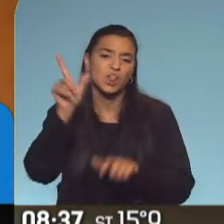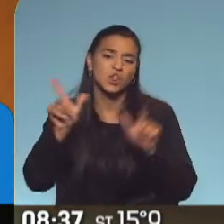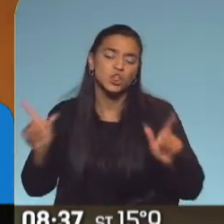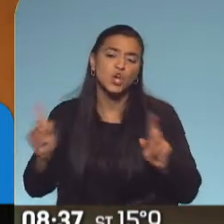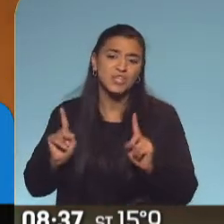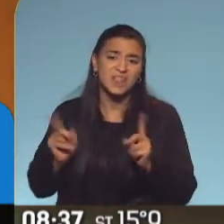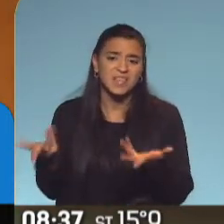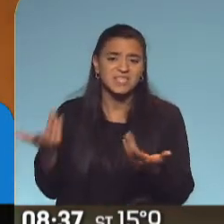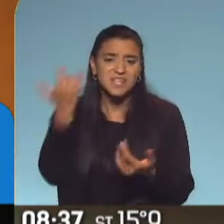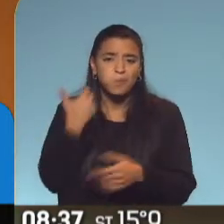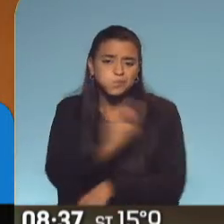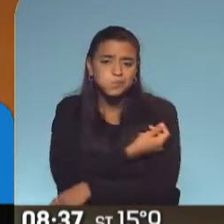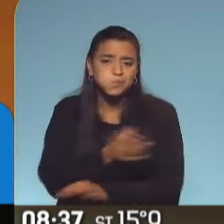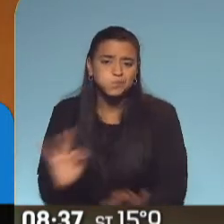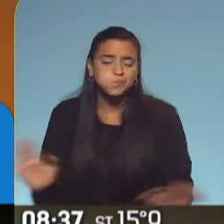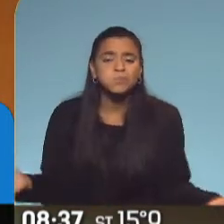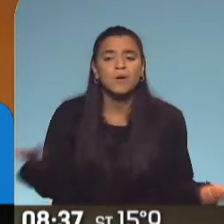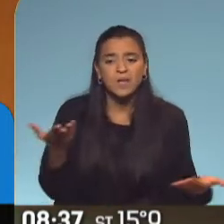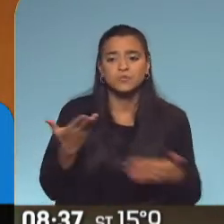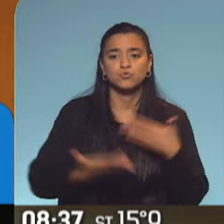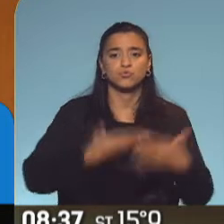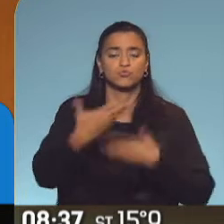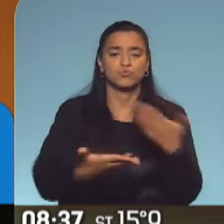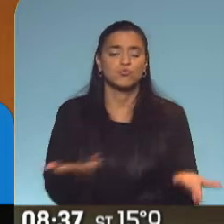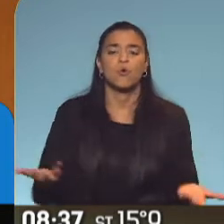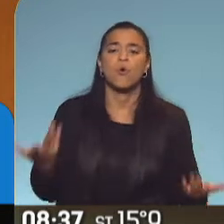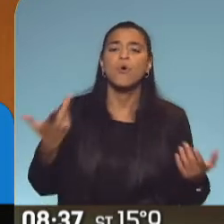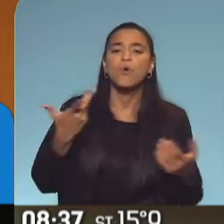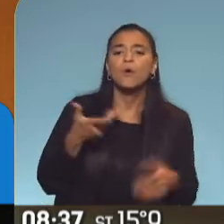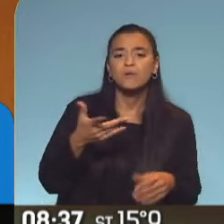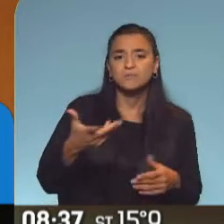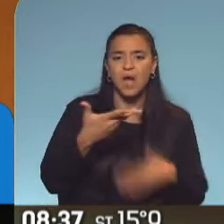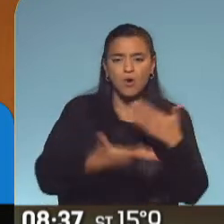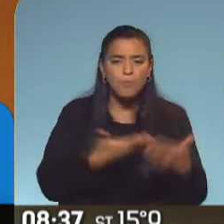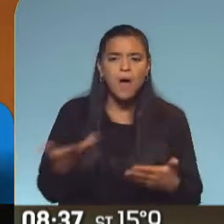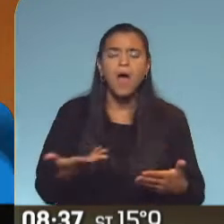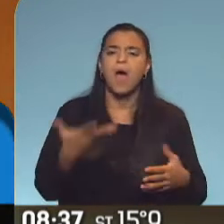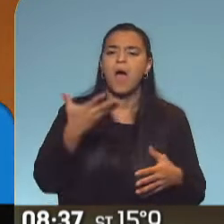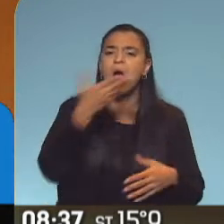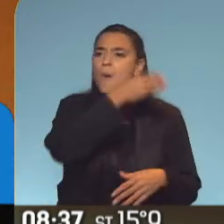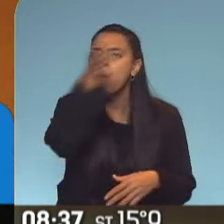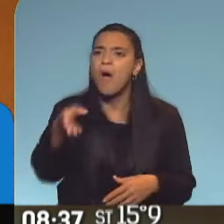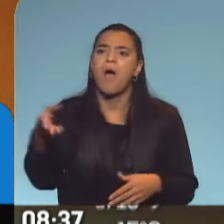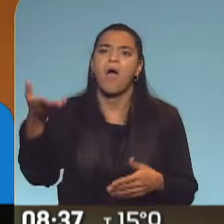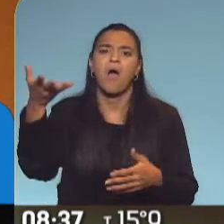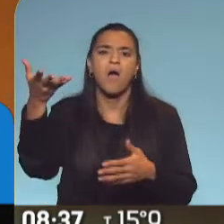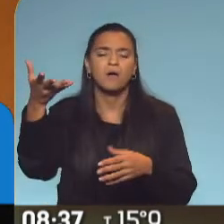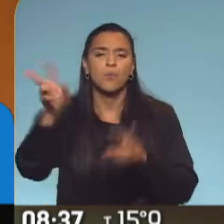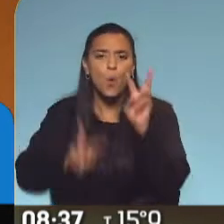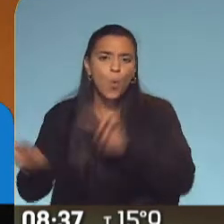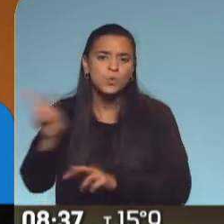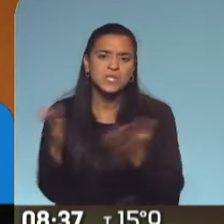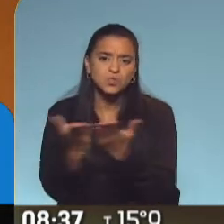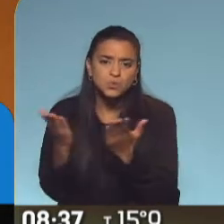vacunados, ¿no? El compromiso que está llevando adelante nuestra comunidad educativa de acompañar las trayectorias, de ir a buscar a los estudiantes y de priorizar